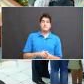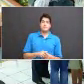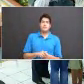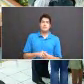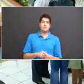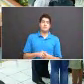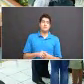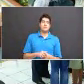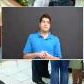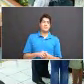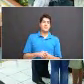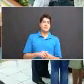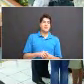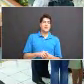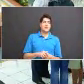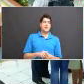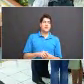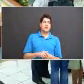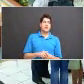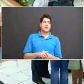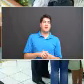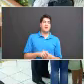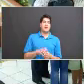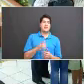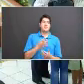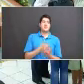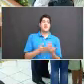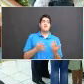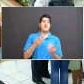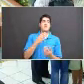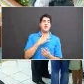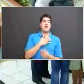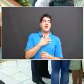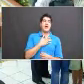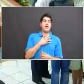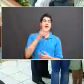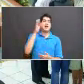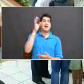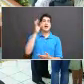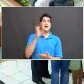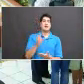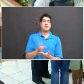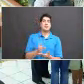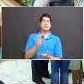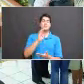llévame a la cruz, dirá Señor, y llévame a